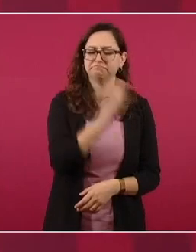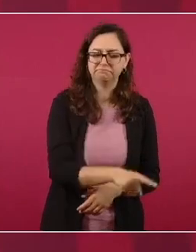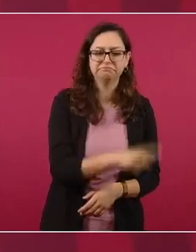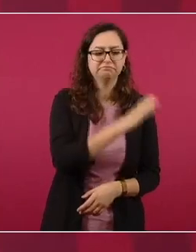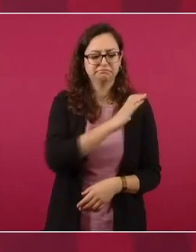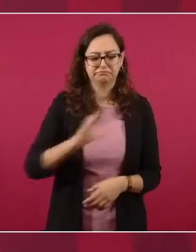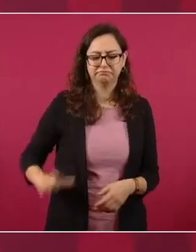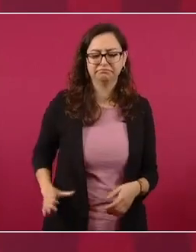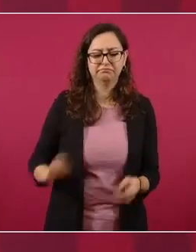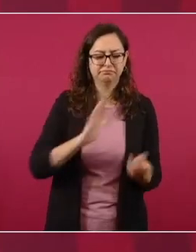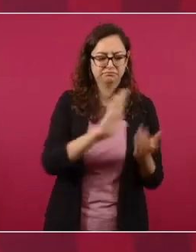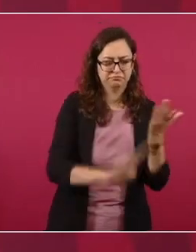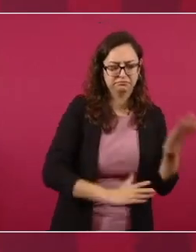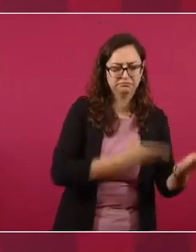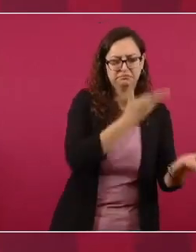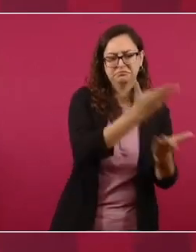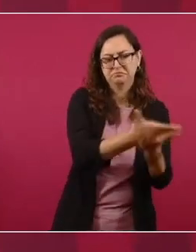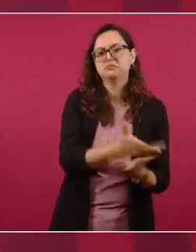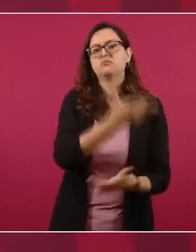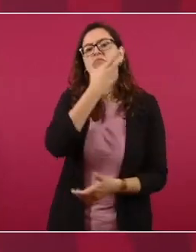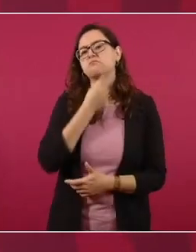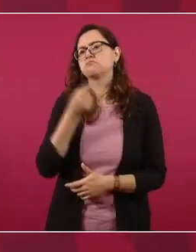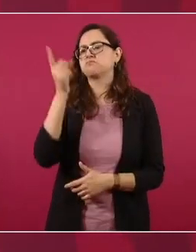de inobjetable honestidad,